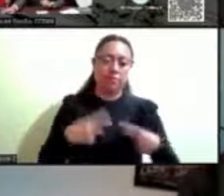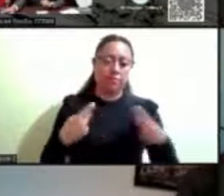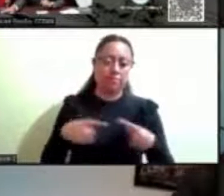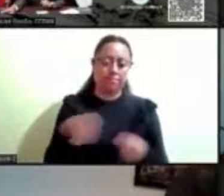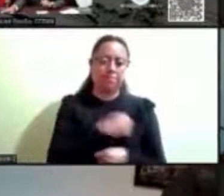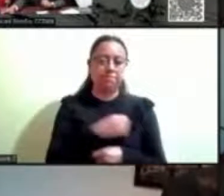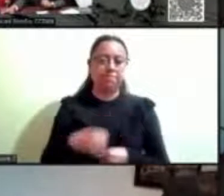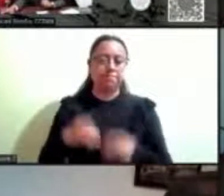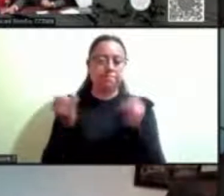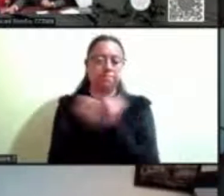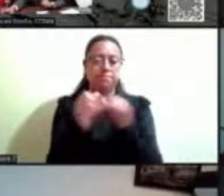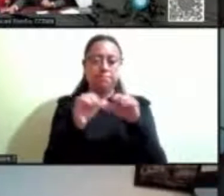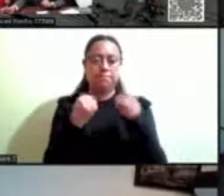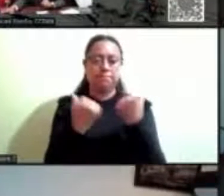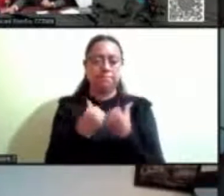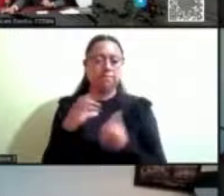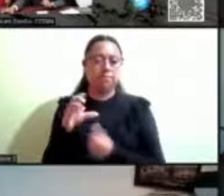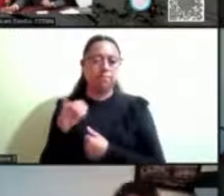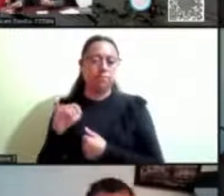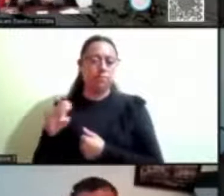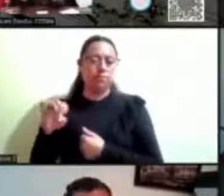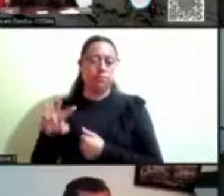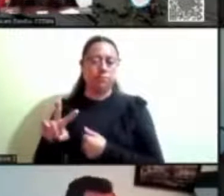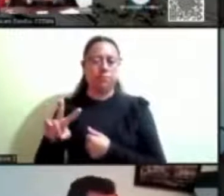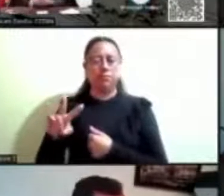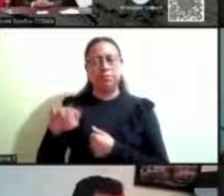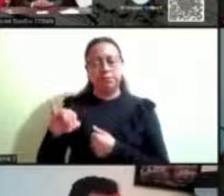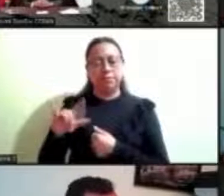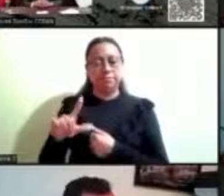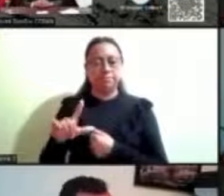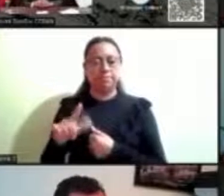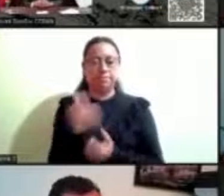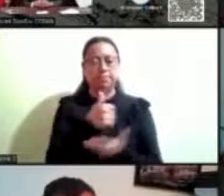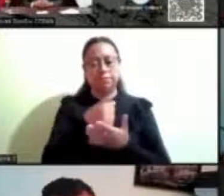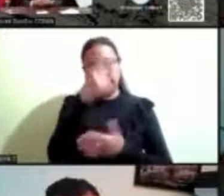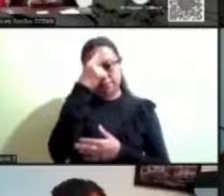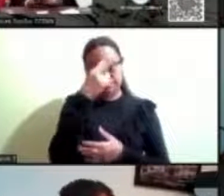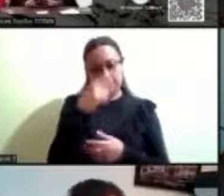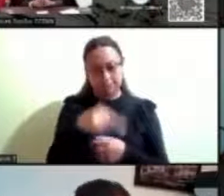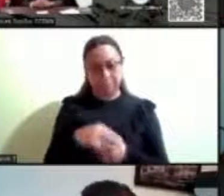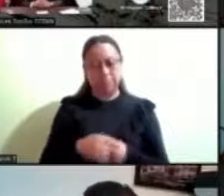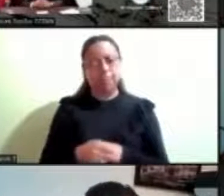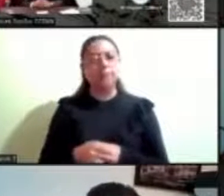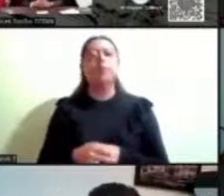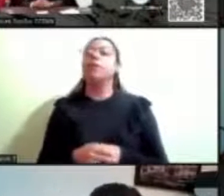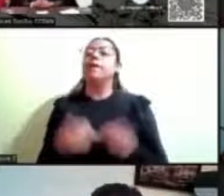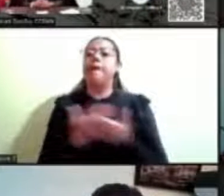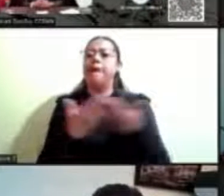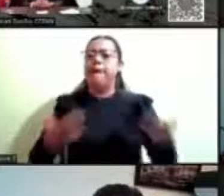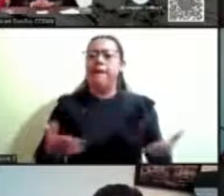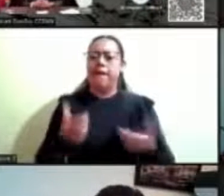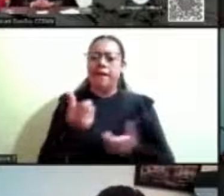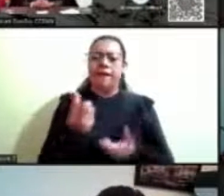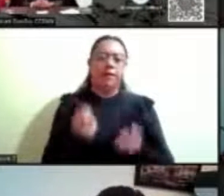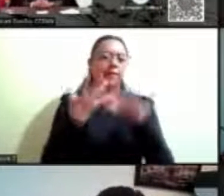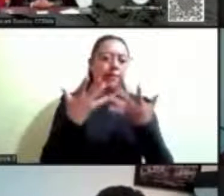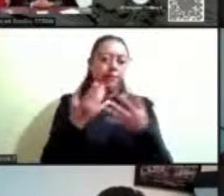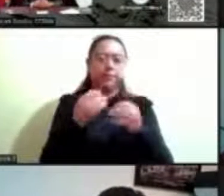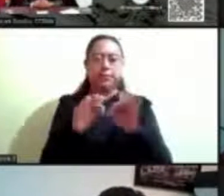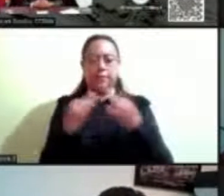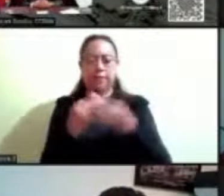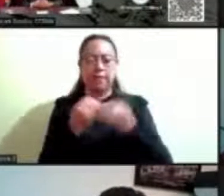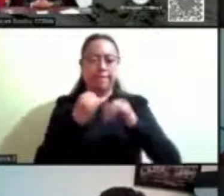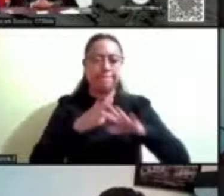Ciudad las acciones realizadas por el InfoCDMX respecto a la emergencia sanitaria, como el mantenimiento correctivo y preventivo de